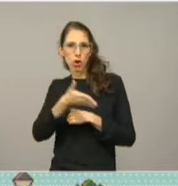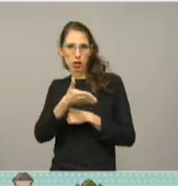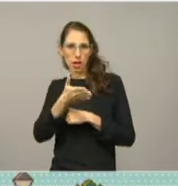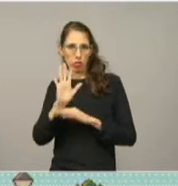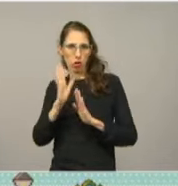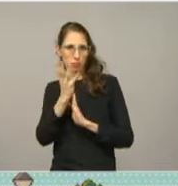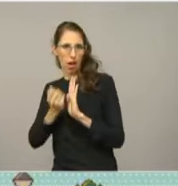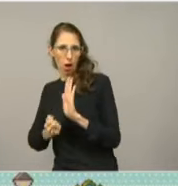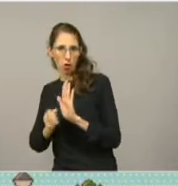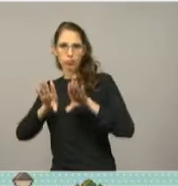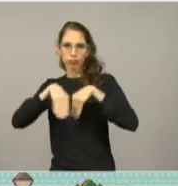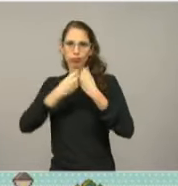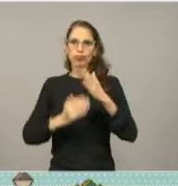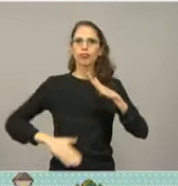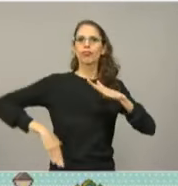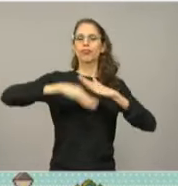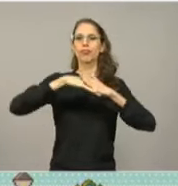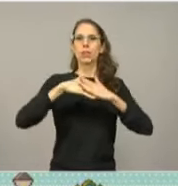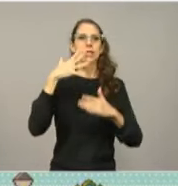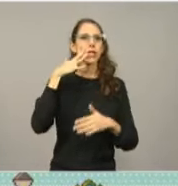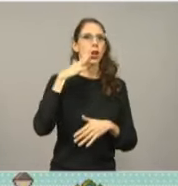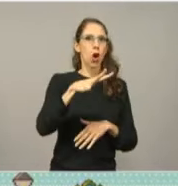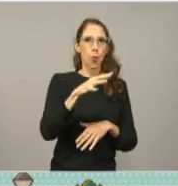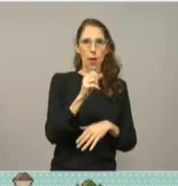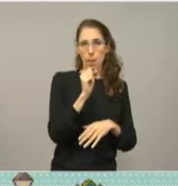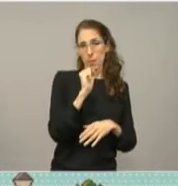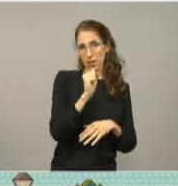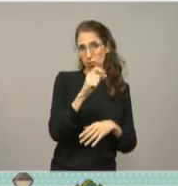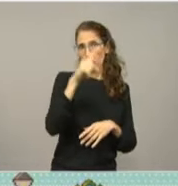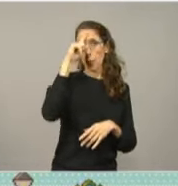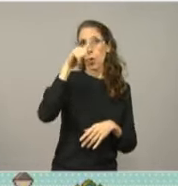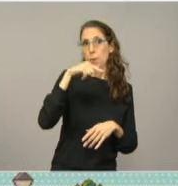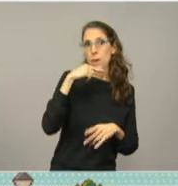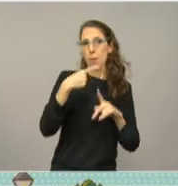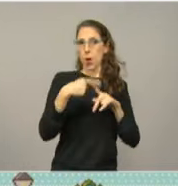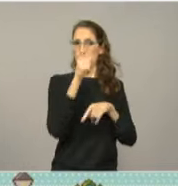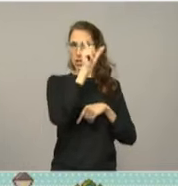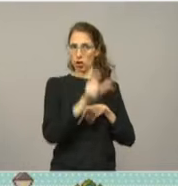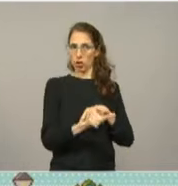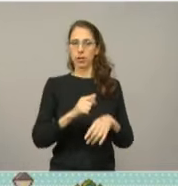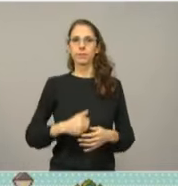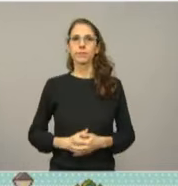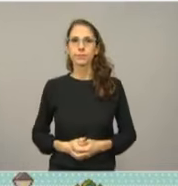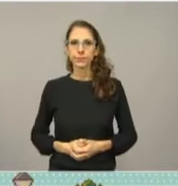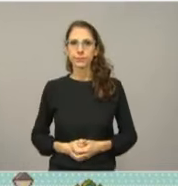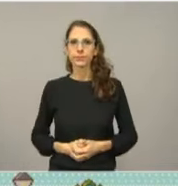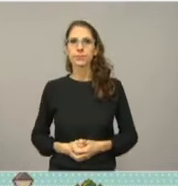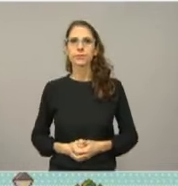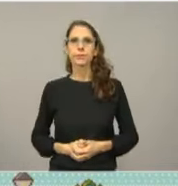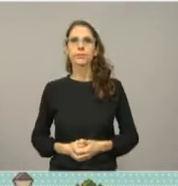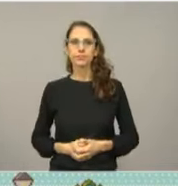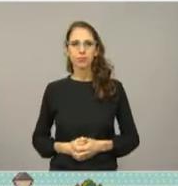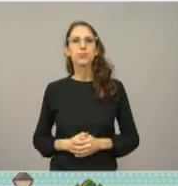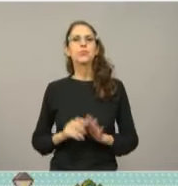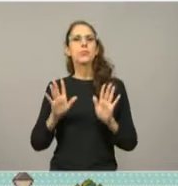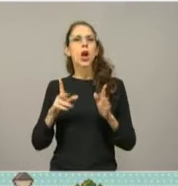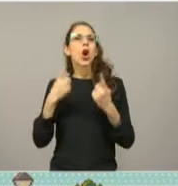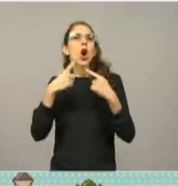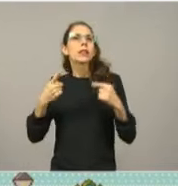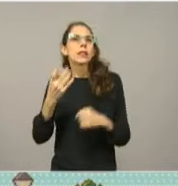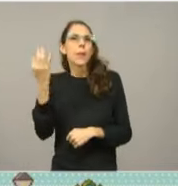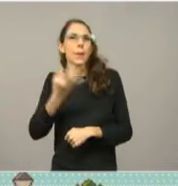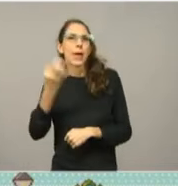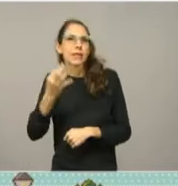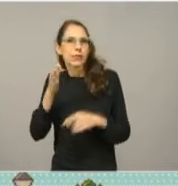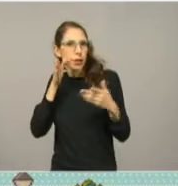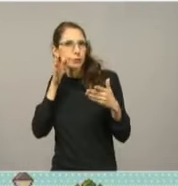unificado de 5000 pesos por mes y por persona después e los beneficios específicos para